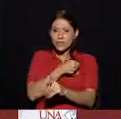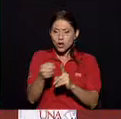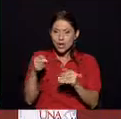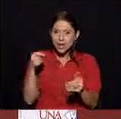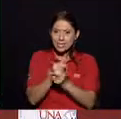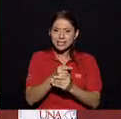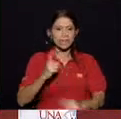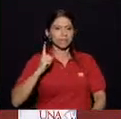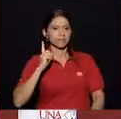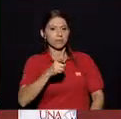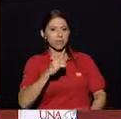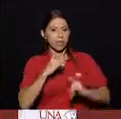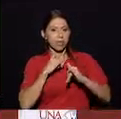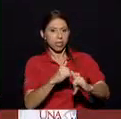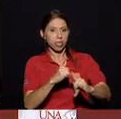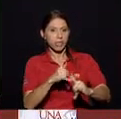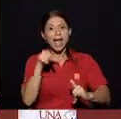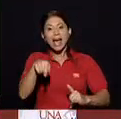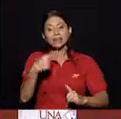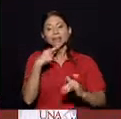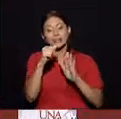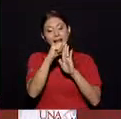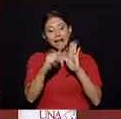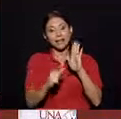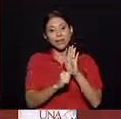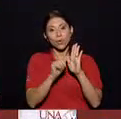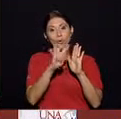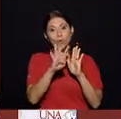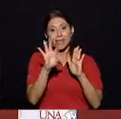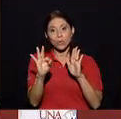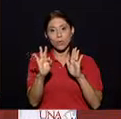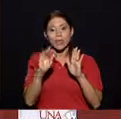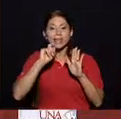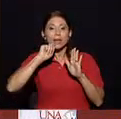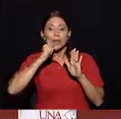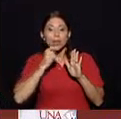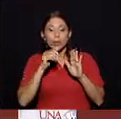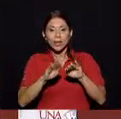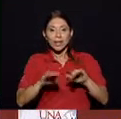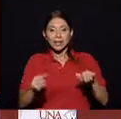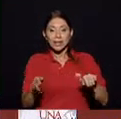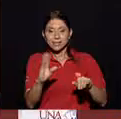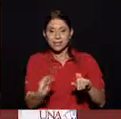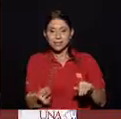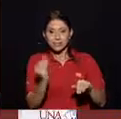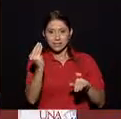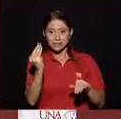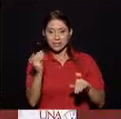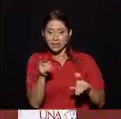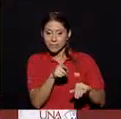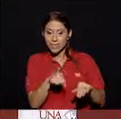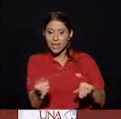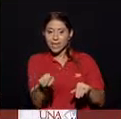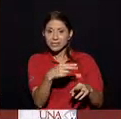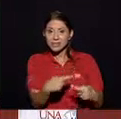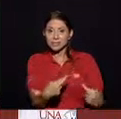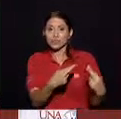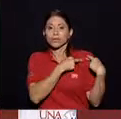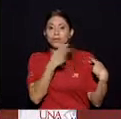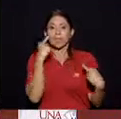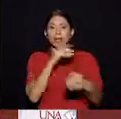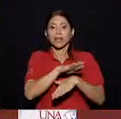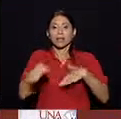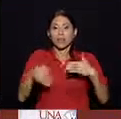herramienta que ayude a los padres y madres de familia a aprender habilidades en la crianza positiva, que eso es un acompañamiento que